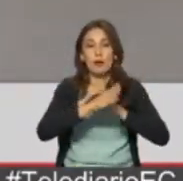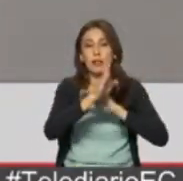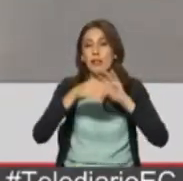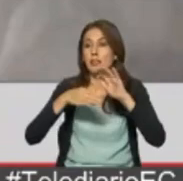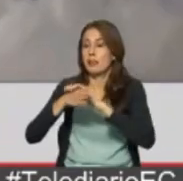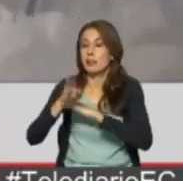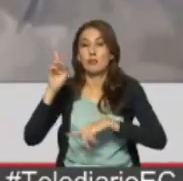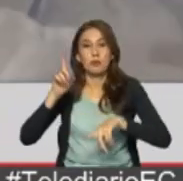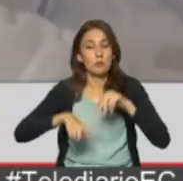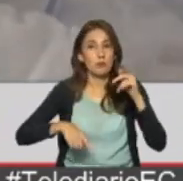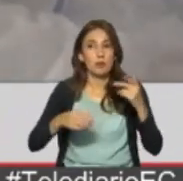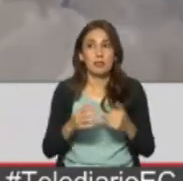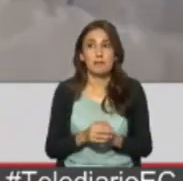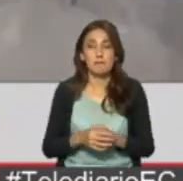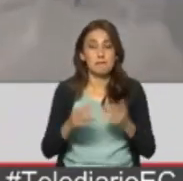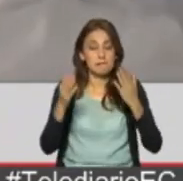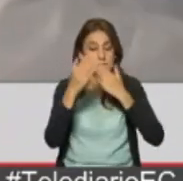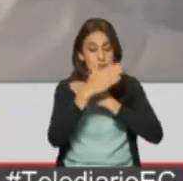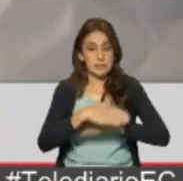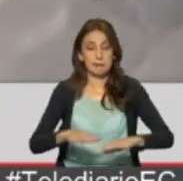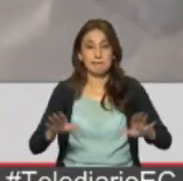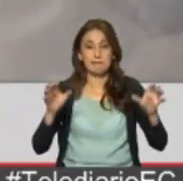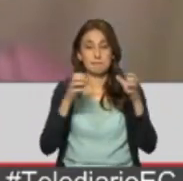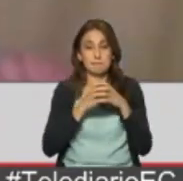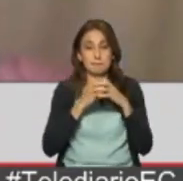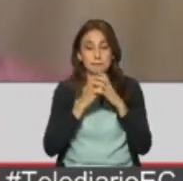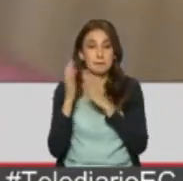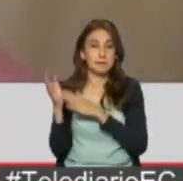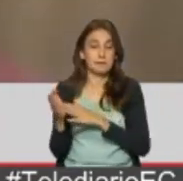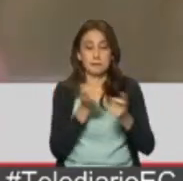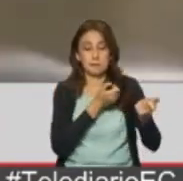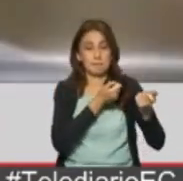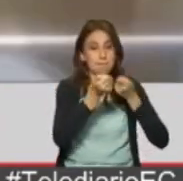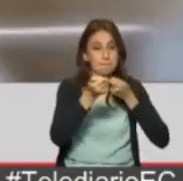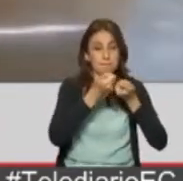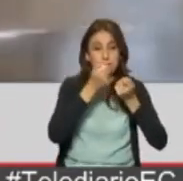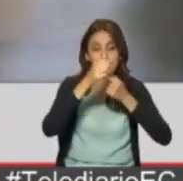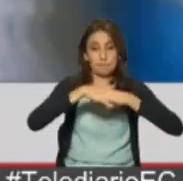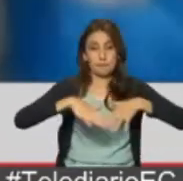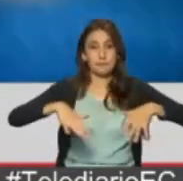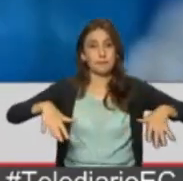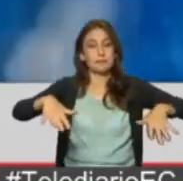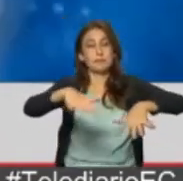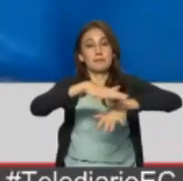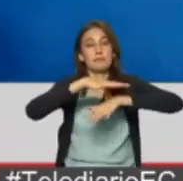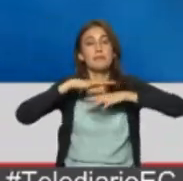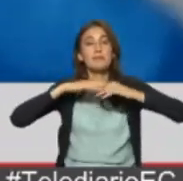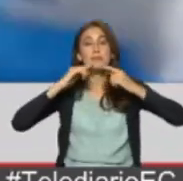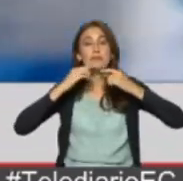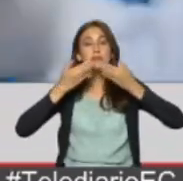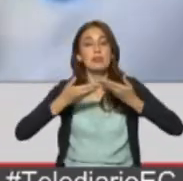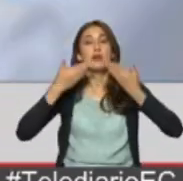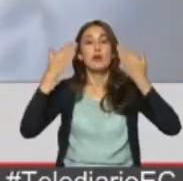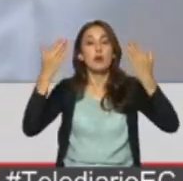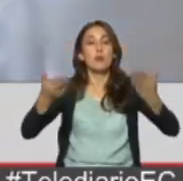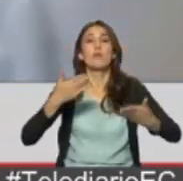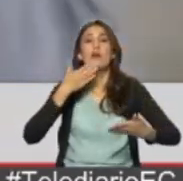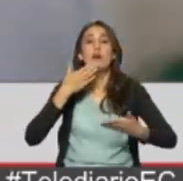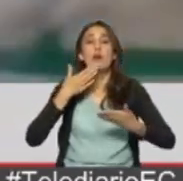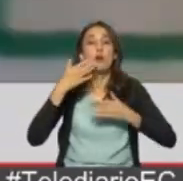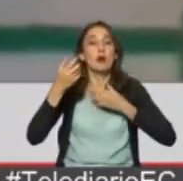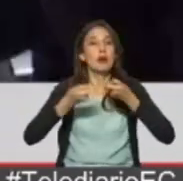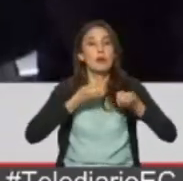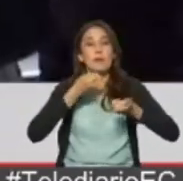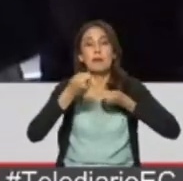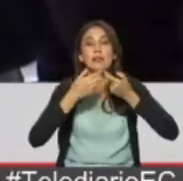áreas, finalmente no hay un ritmo normal en esa ciudad. frente a esta situación? ¿Qué es lo que pasa con los compatriotas, los